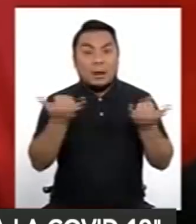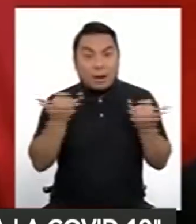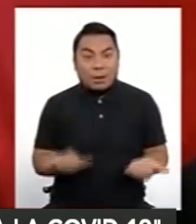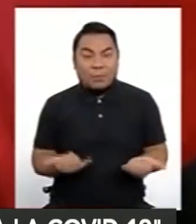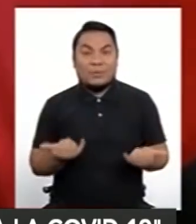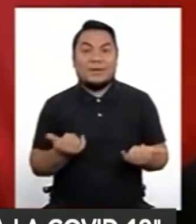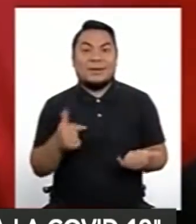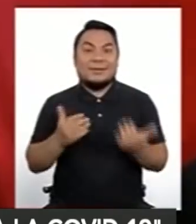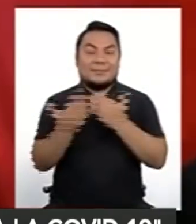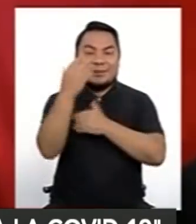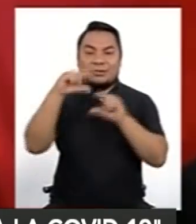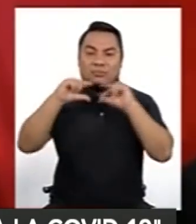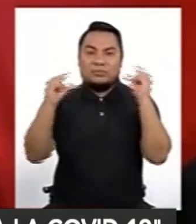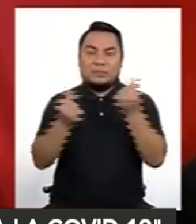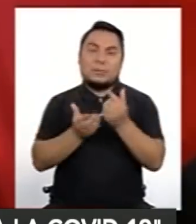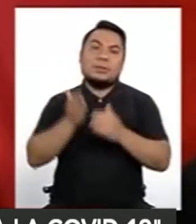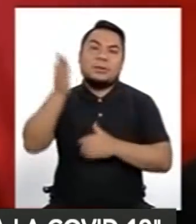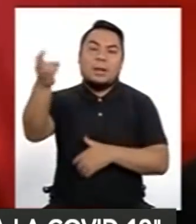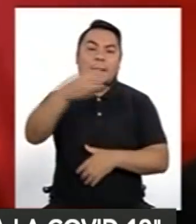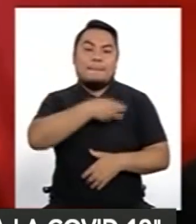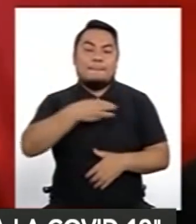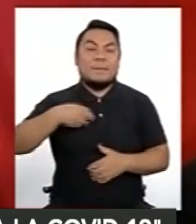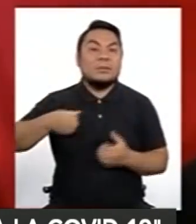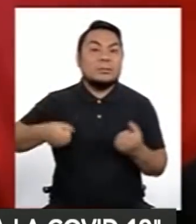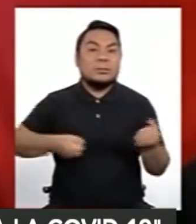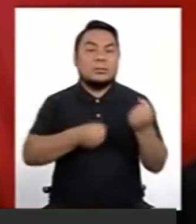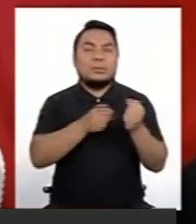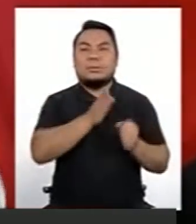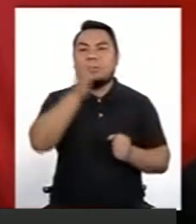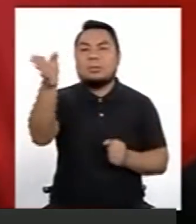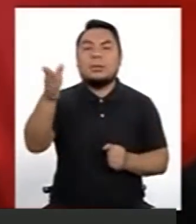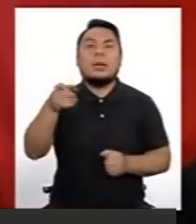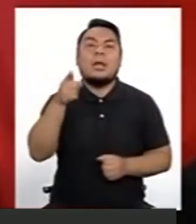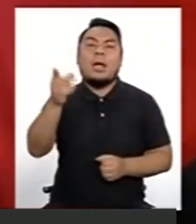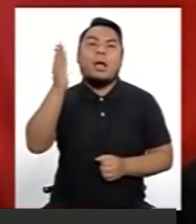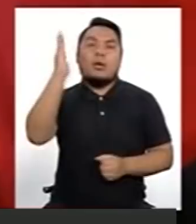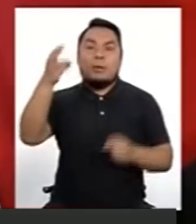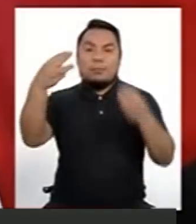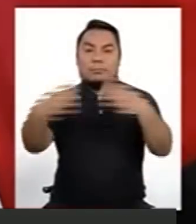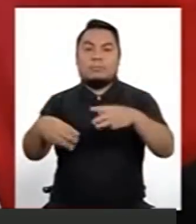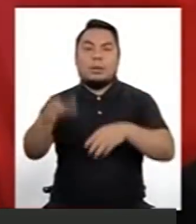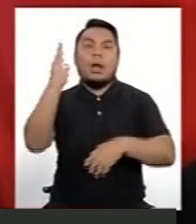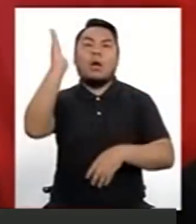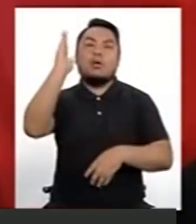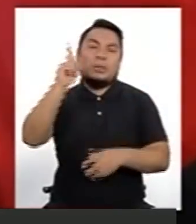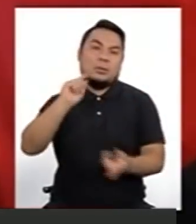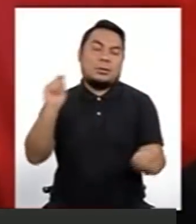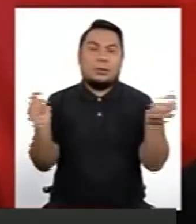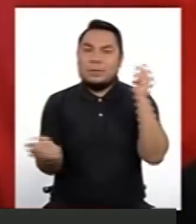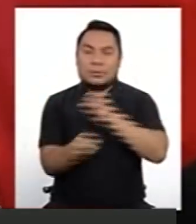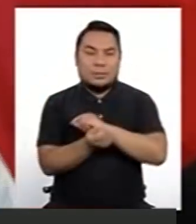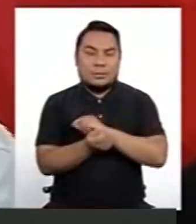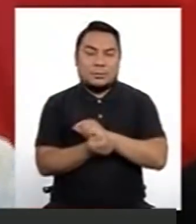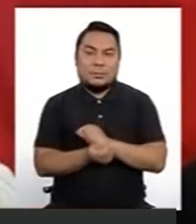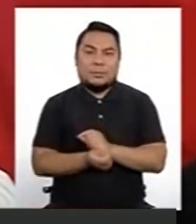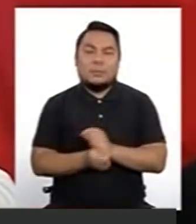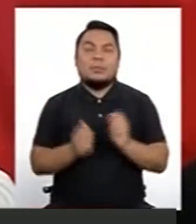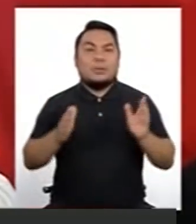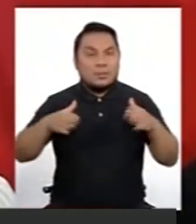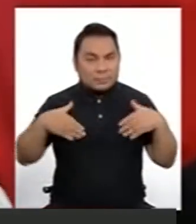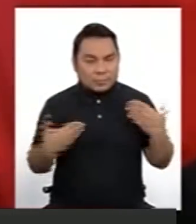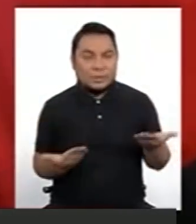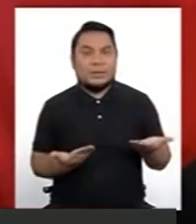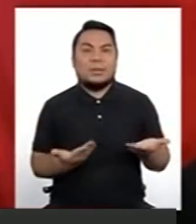una intervención del Ministerio de Agricultura para ordenar el mercado, para poner las condiciones mínimas para que